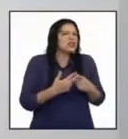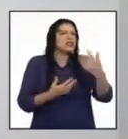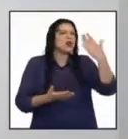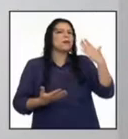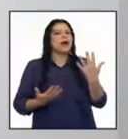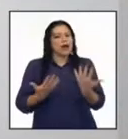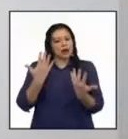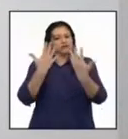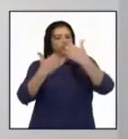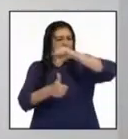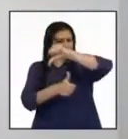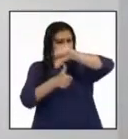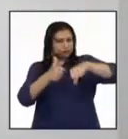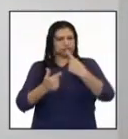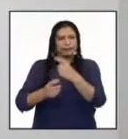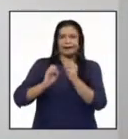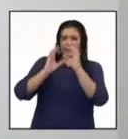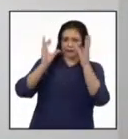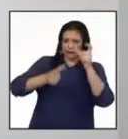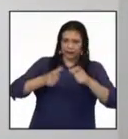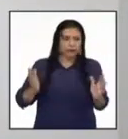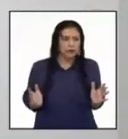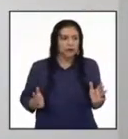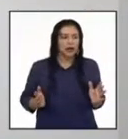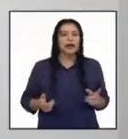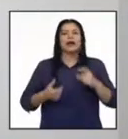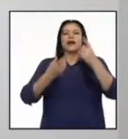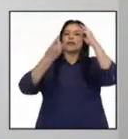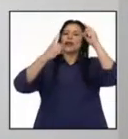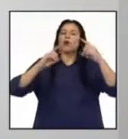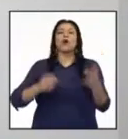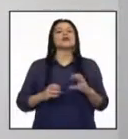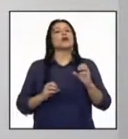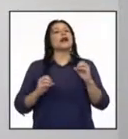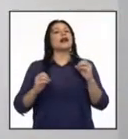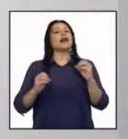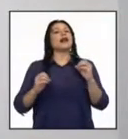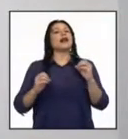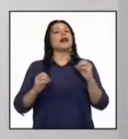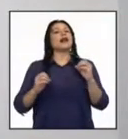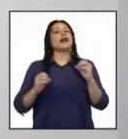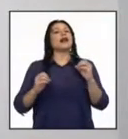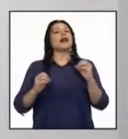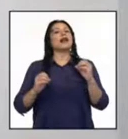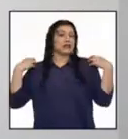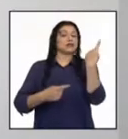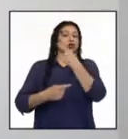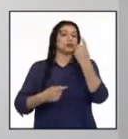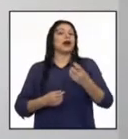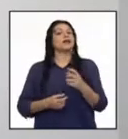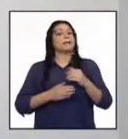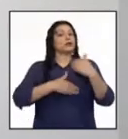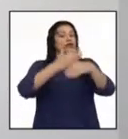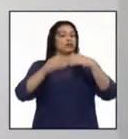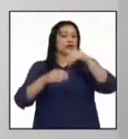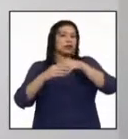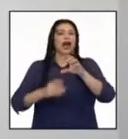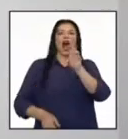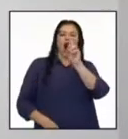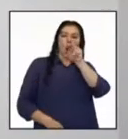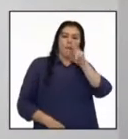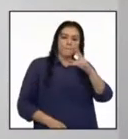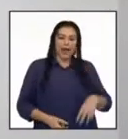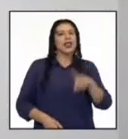la convivencia cotidiana. Según la Oficina Nacional de Procesos Electorales, ONPE, existe